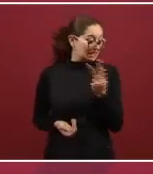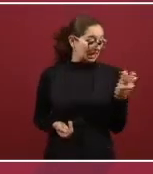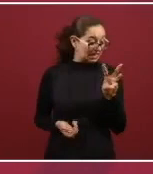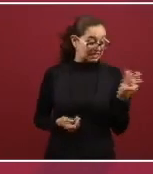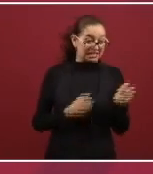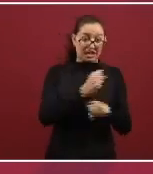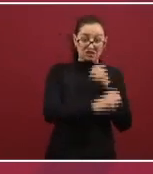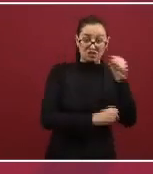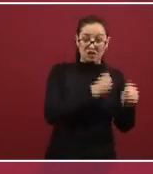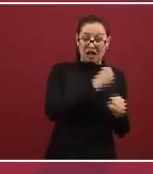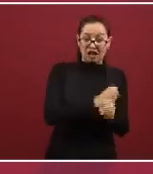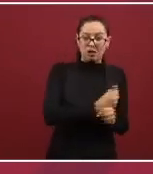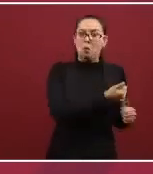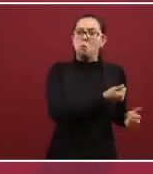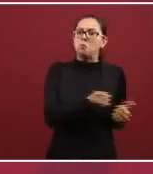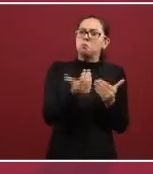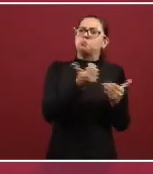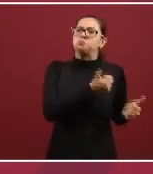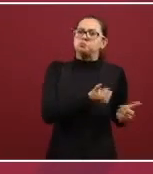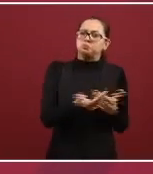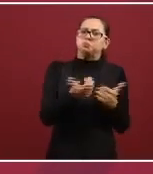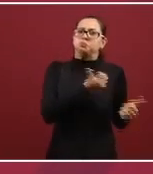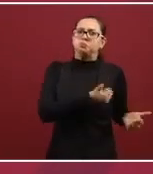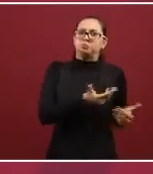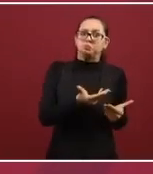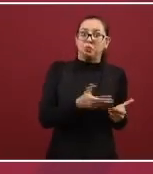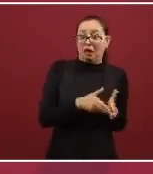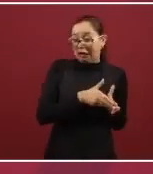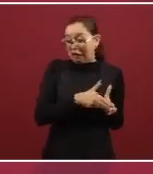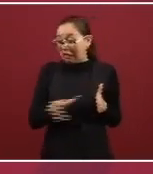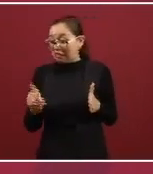O sea, un saqueo sin precedente.